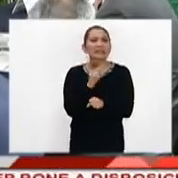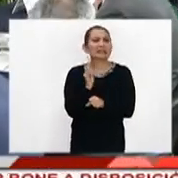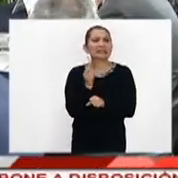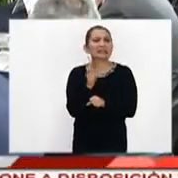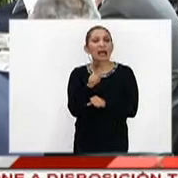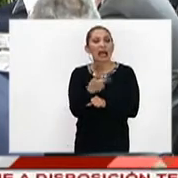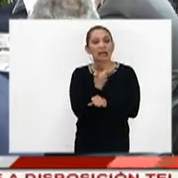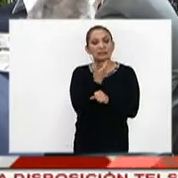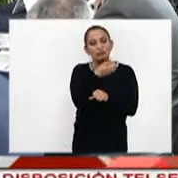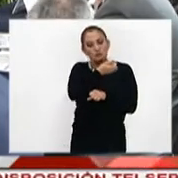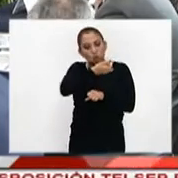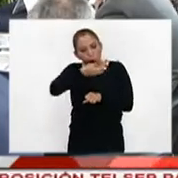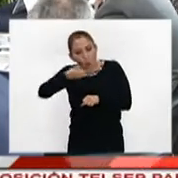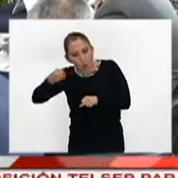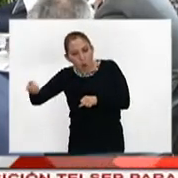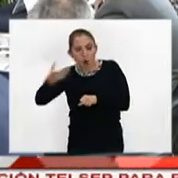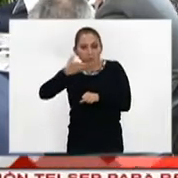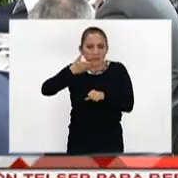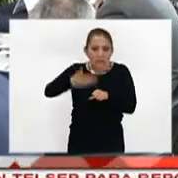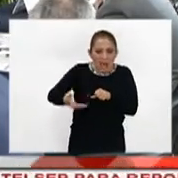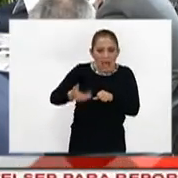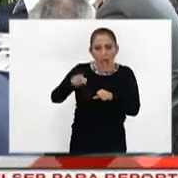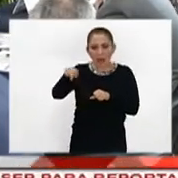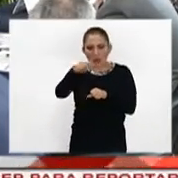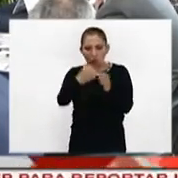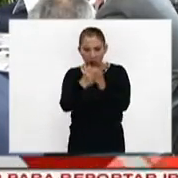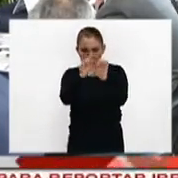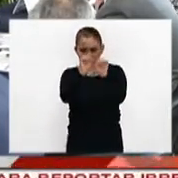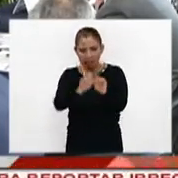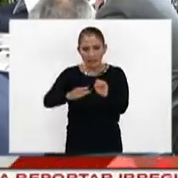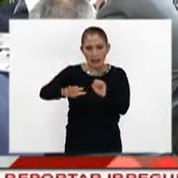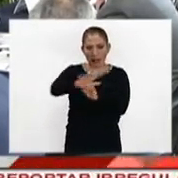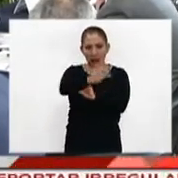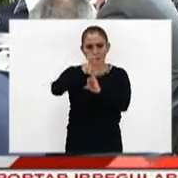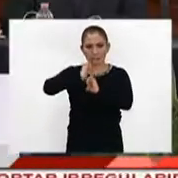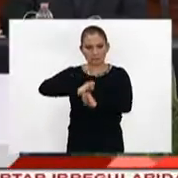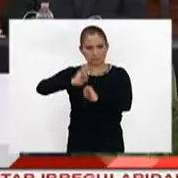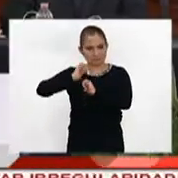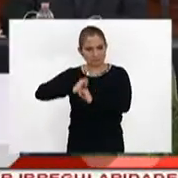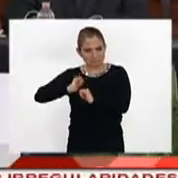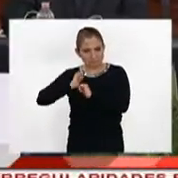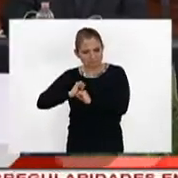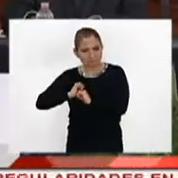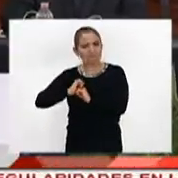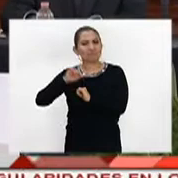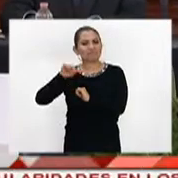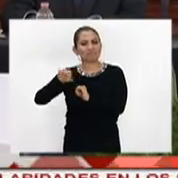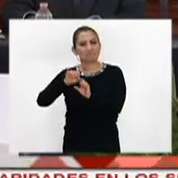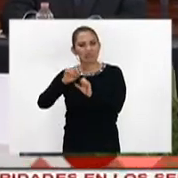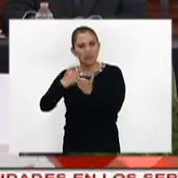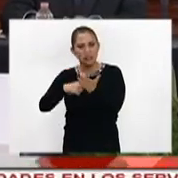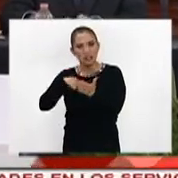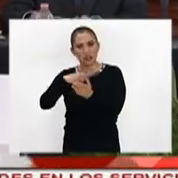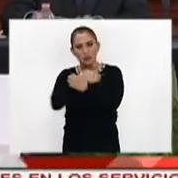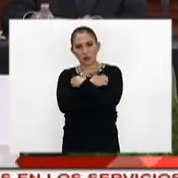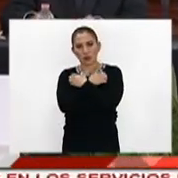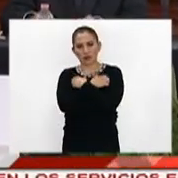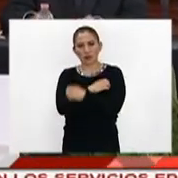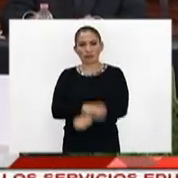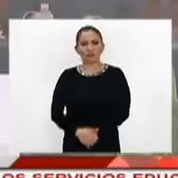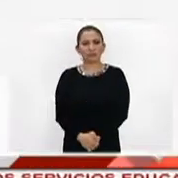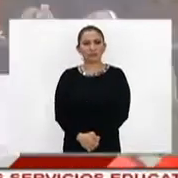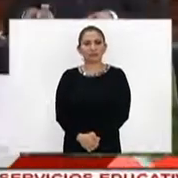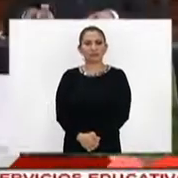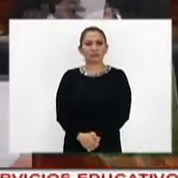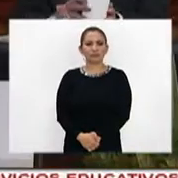darle organicidad, sentido orgánico a un nuevo sistema de gobernanza en el sistema educativo